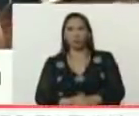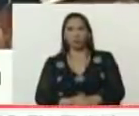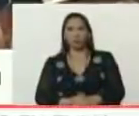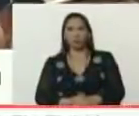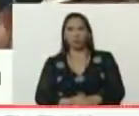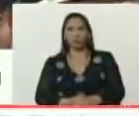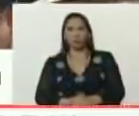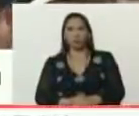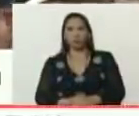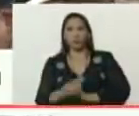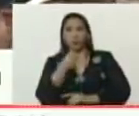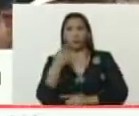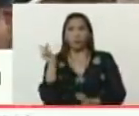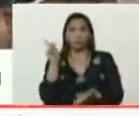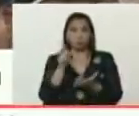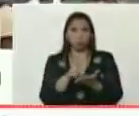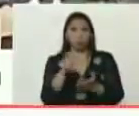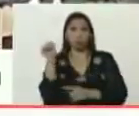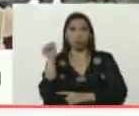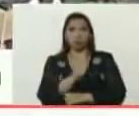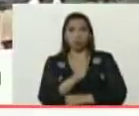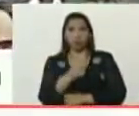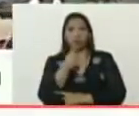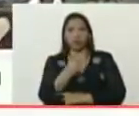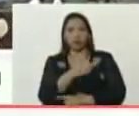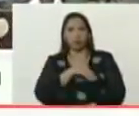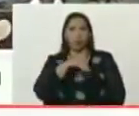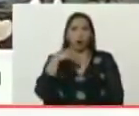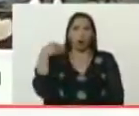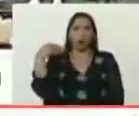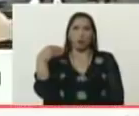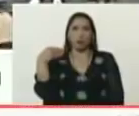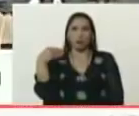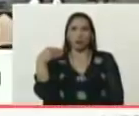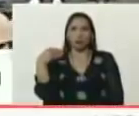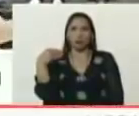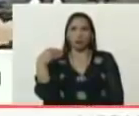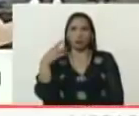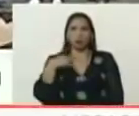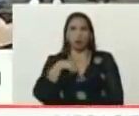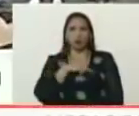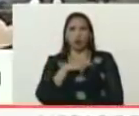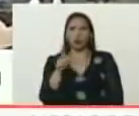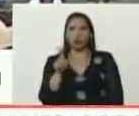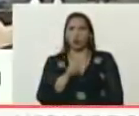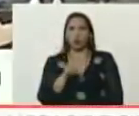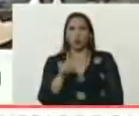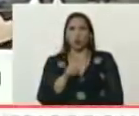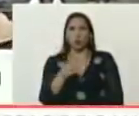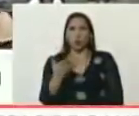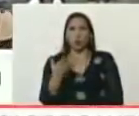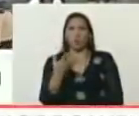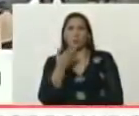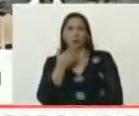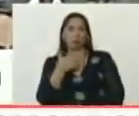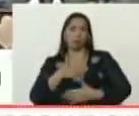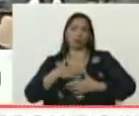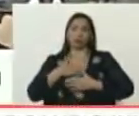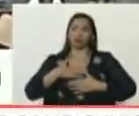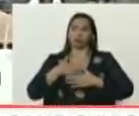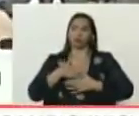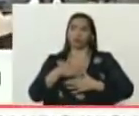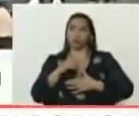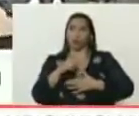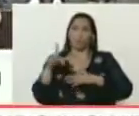decimos presente y lo decimos con el alma. No andamos nosotros acomodándonos, no, no, una